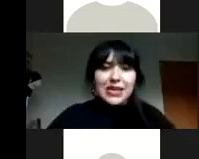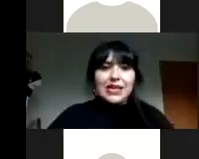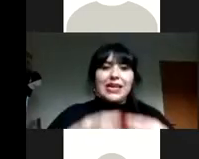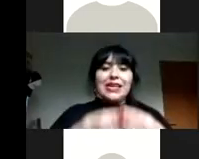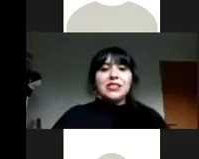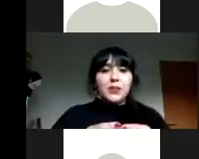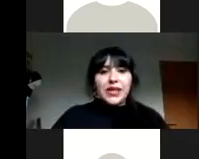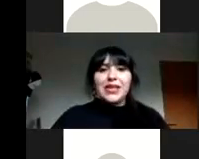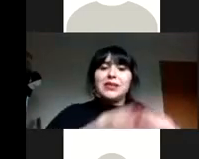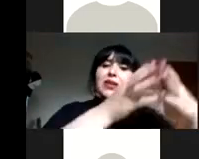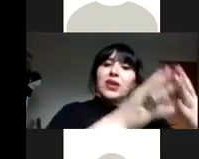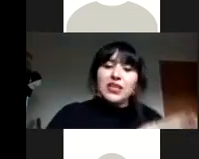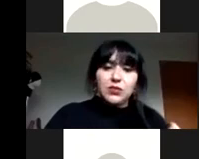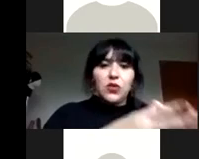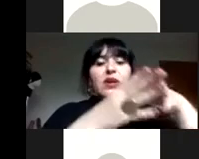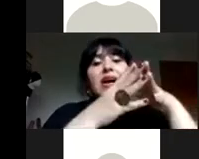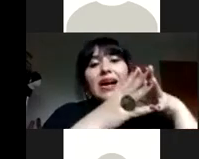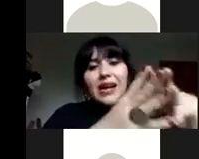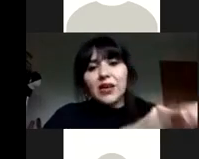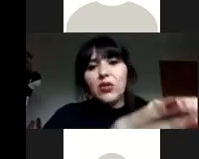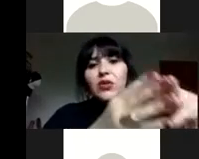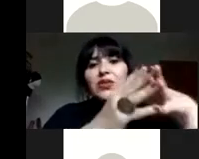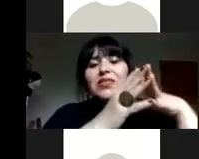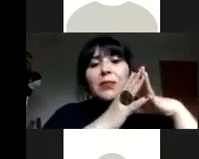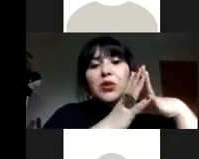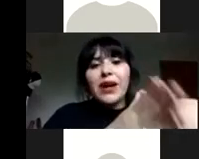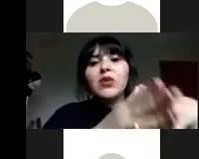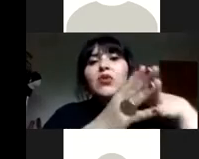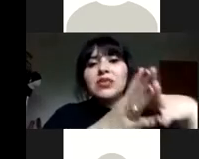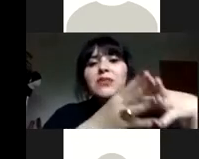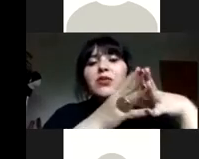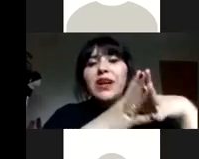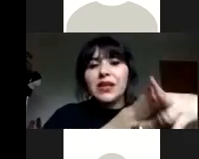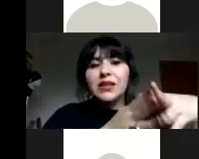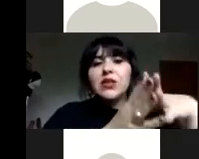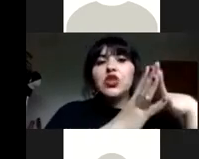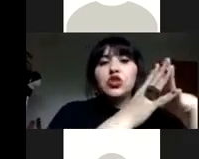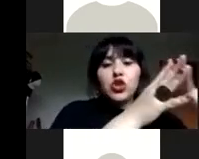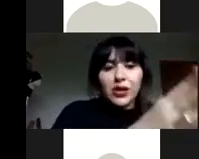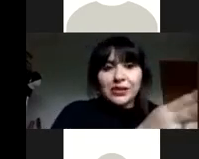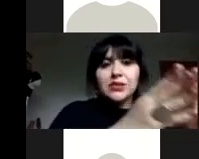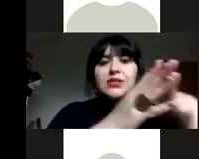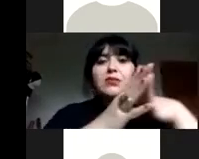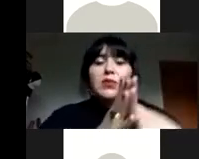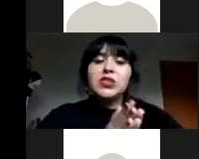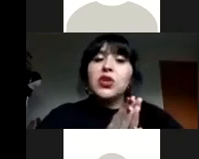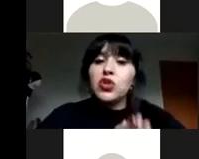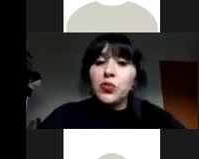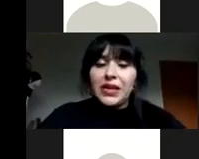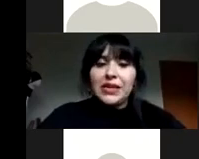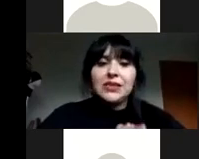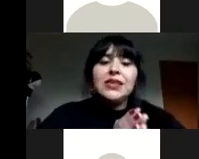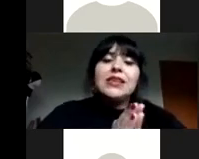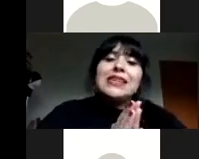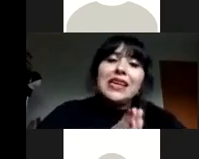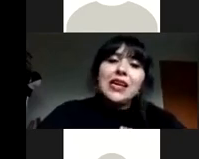hoy día en Chile, el ISP, que es el organismo a cargo de aprobar o desaprobar drogas